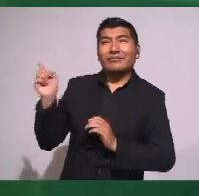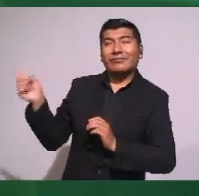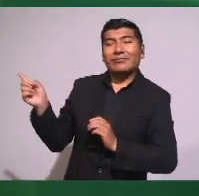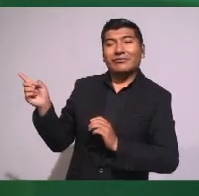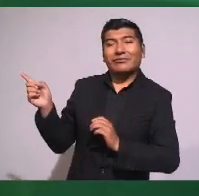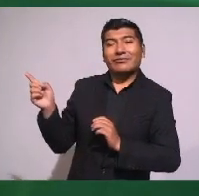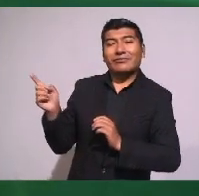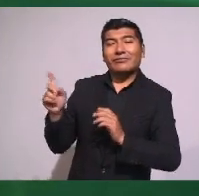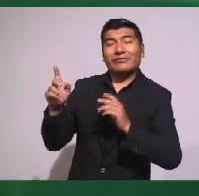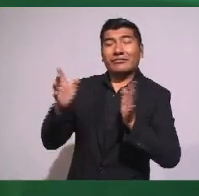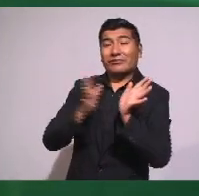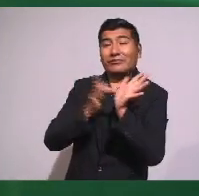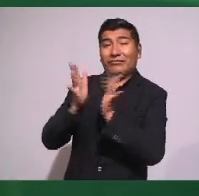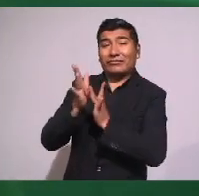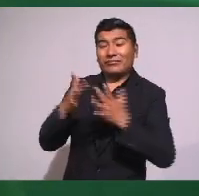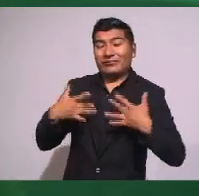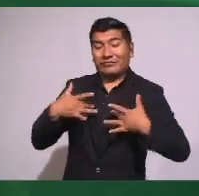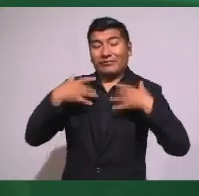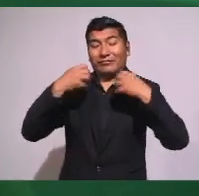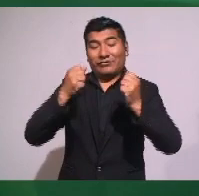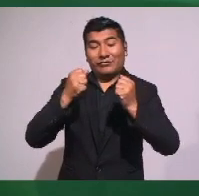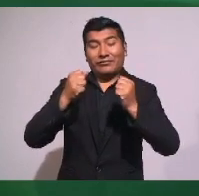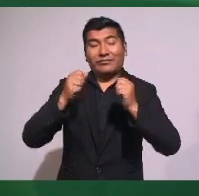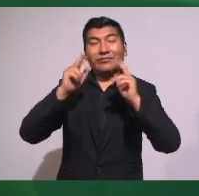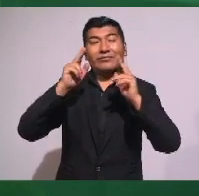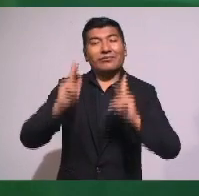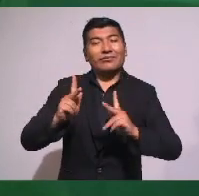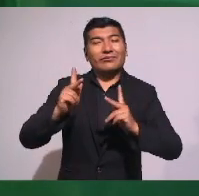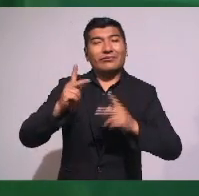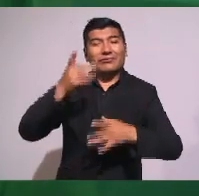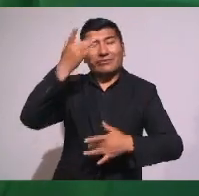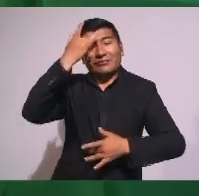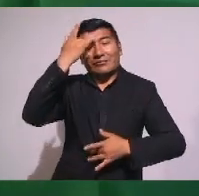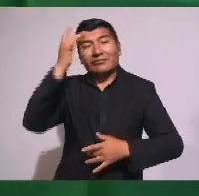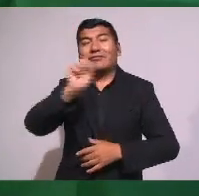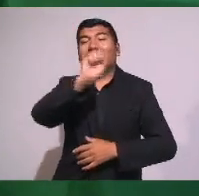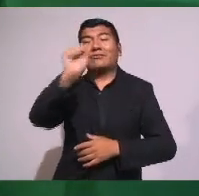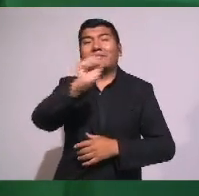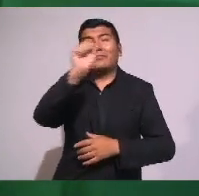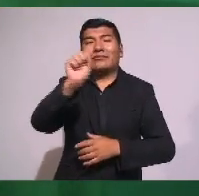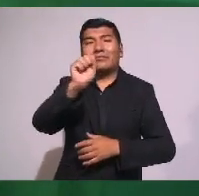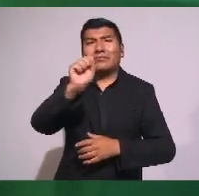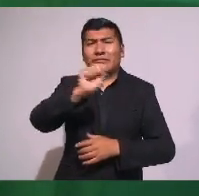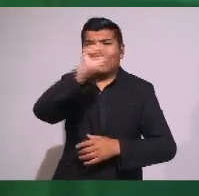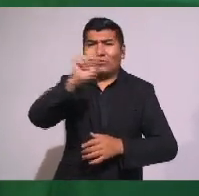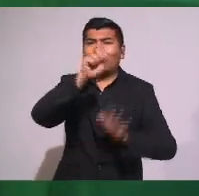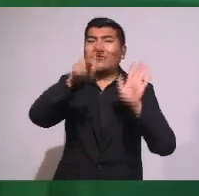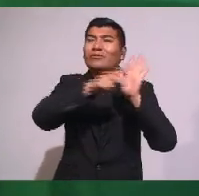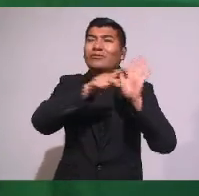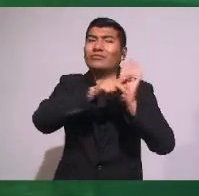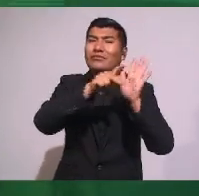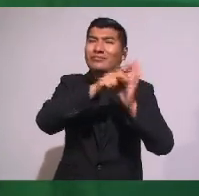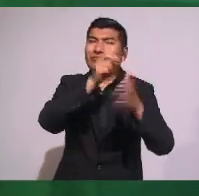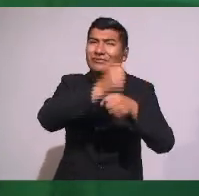curar a una persona enferma en sábado, algo prohibido por la ley.